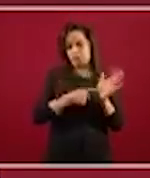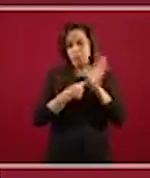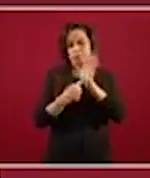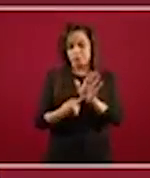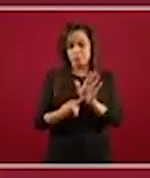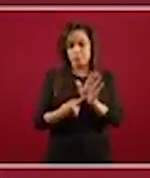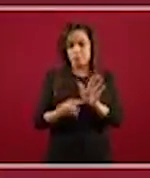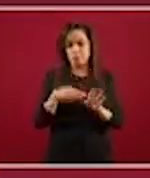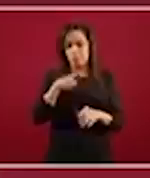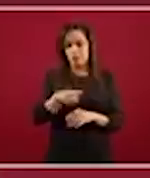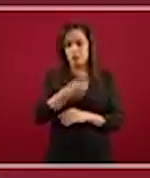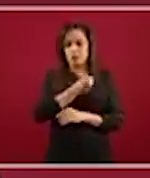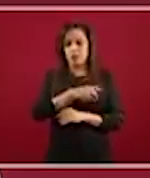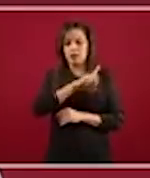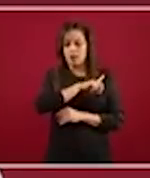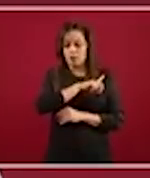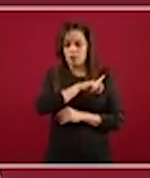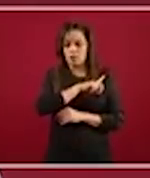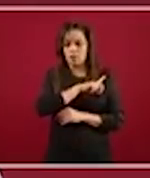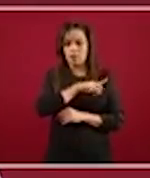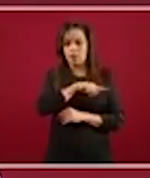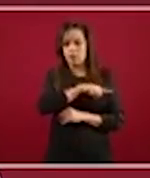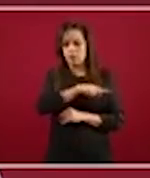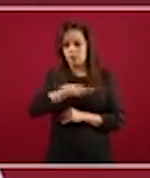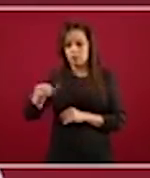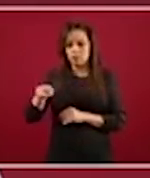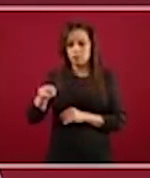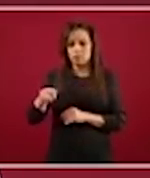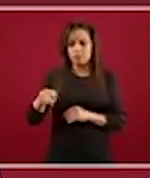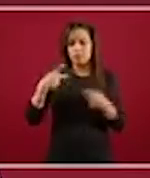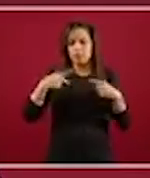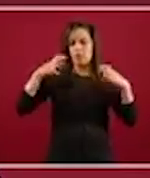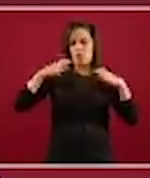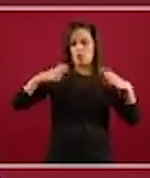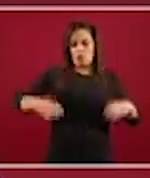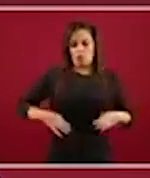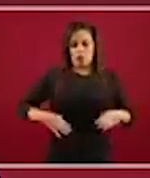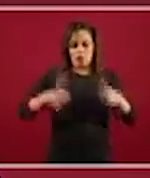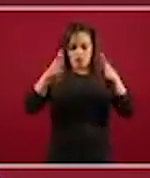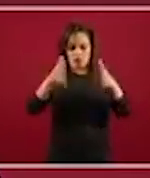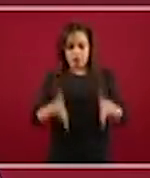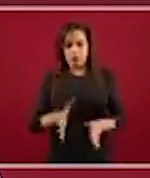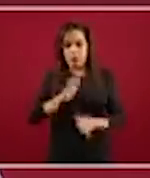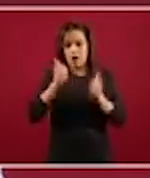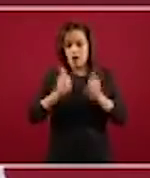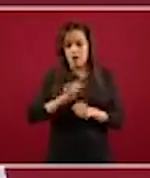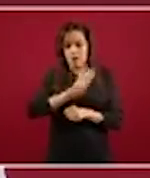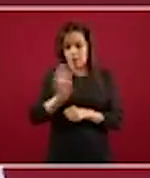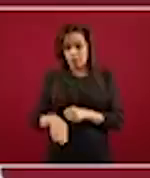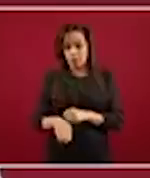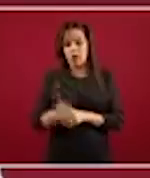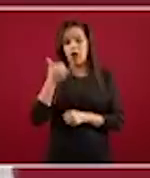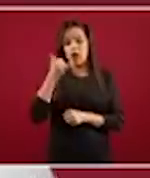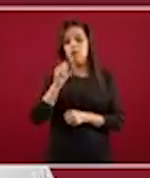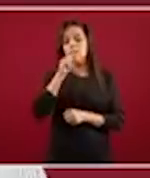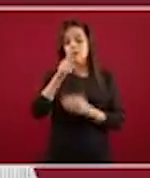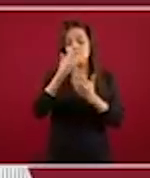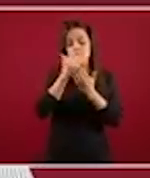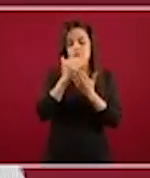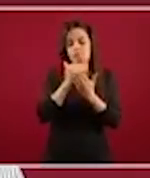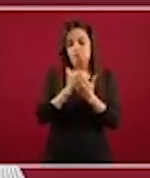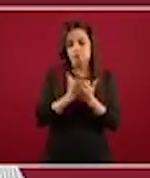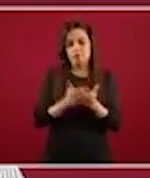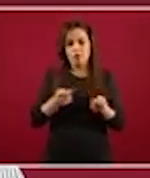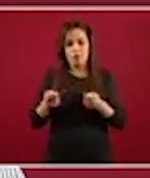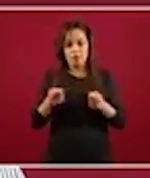de Salud en materia de disposición de cadáveres, tejidos y componentes humanos, más lo que está estipulado en la guía de control de infecciones. En